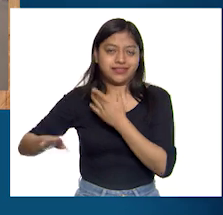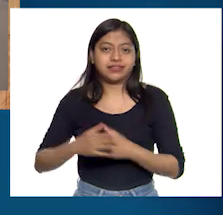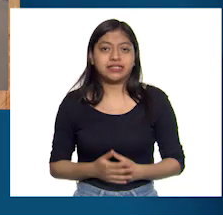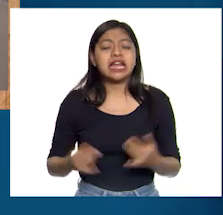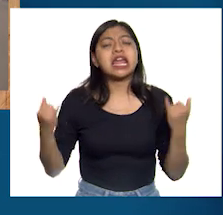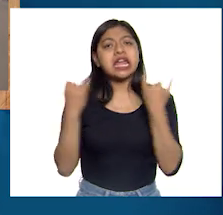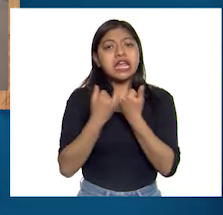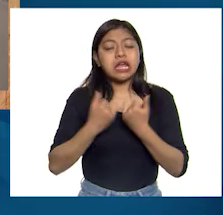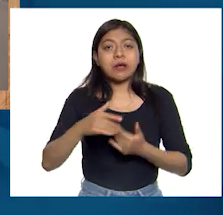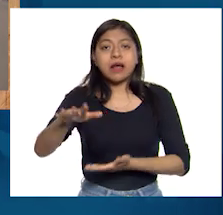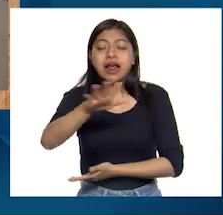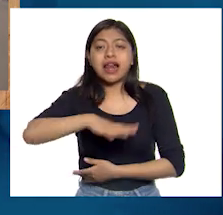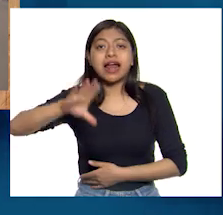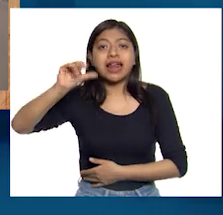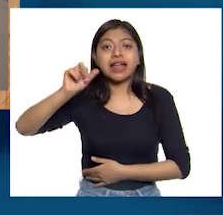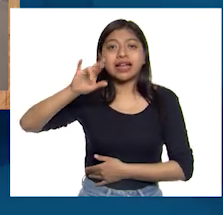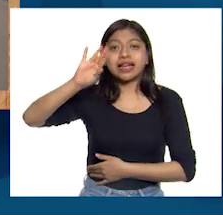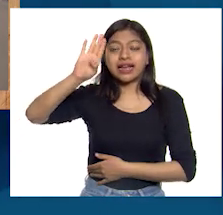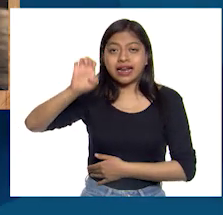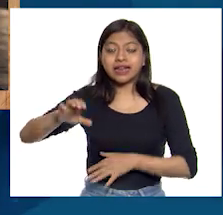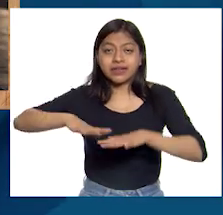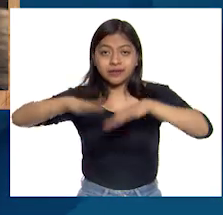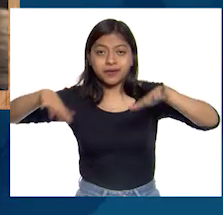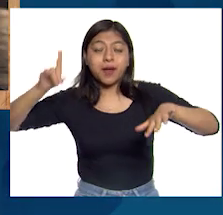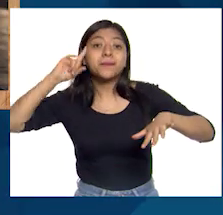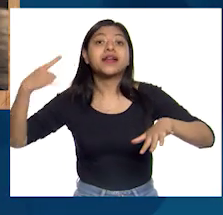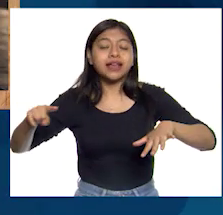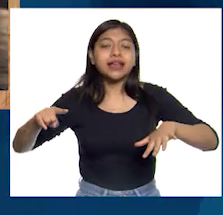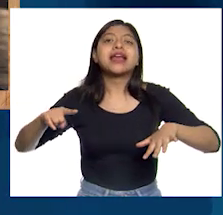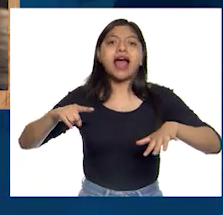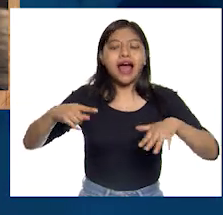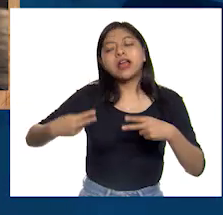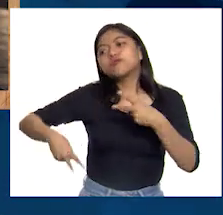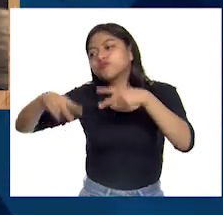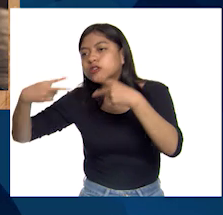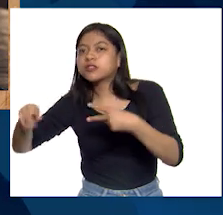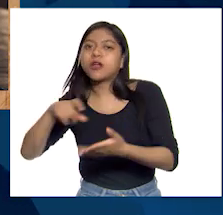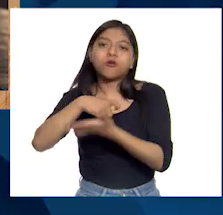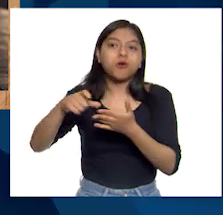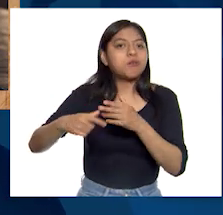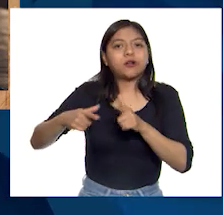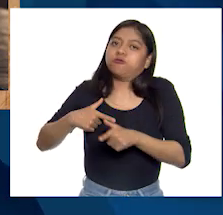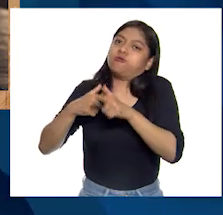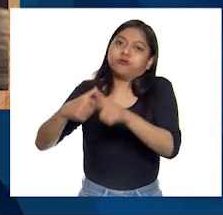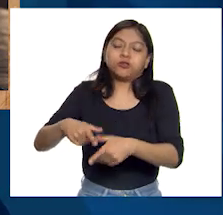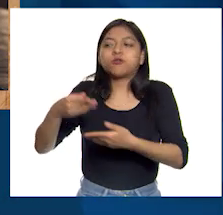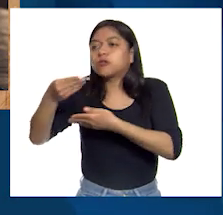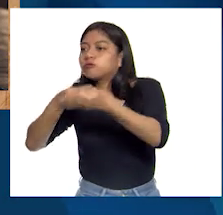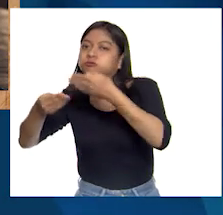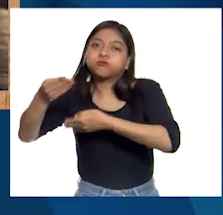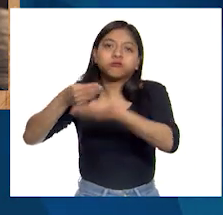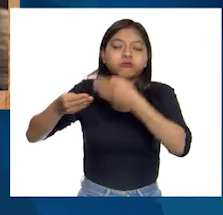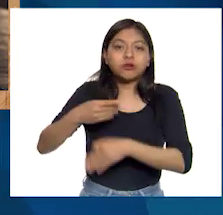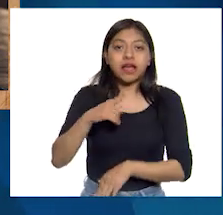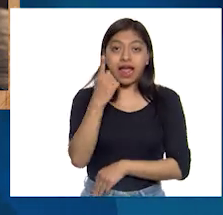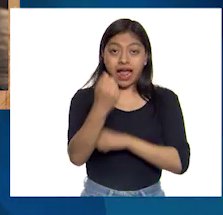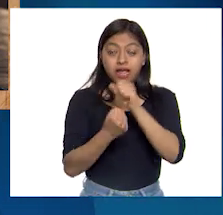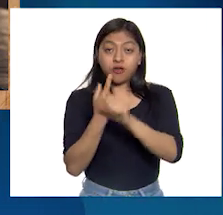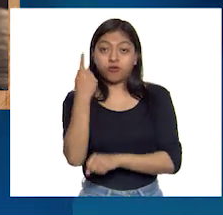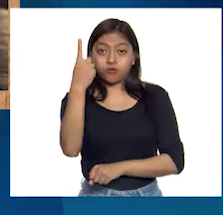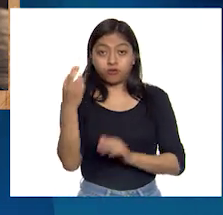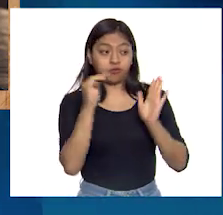área del Caribe, pensando en que era necesario mantener la dinámica del comercio en esta región. Bien, a finales de